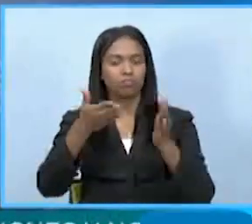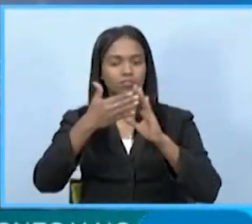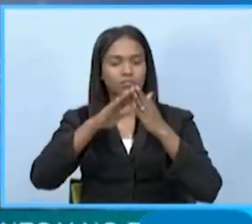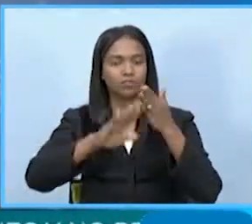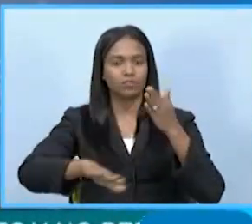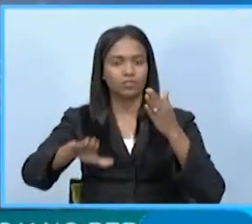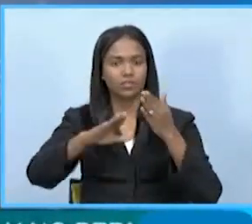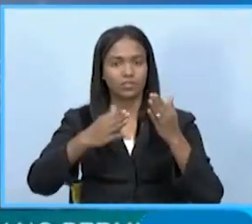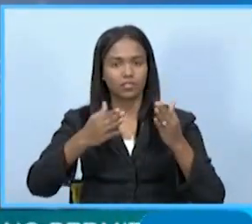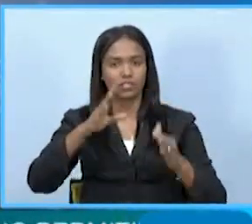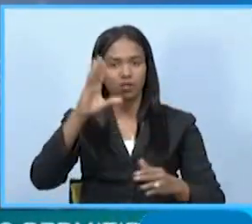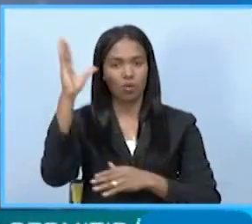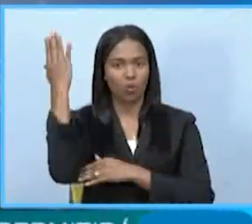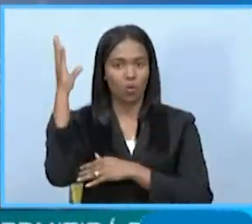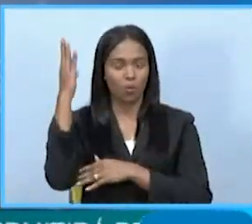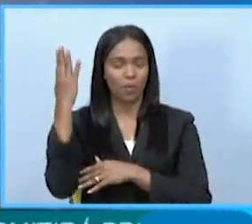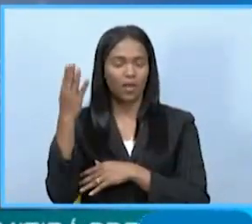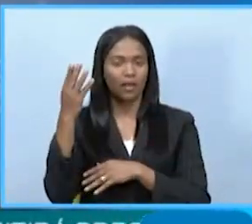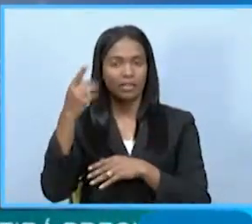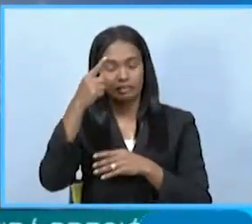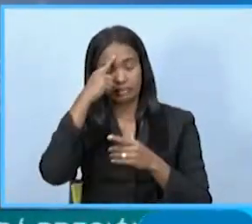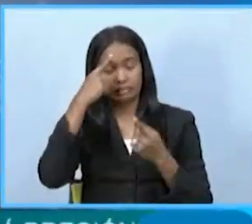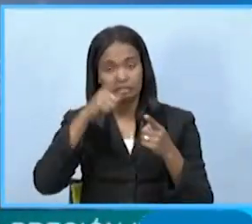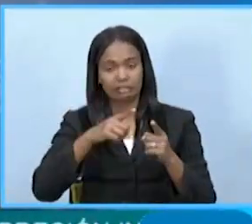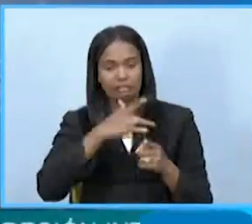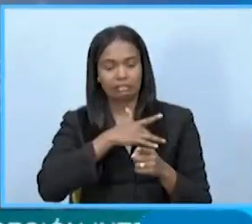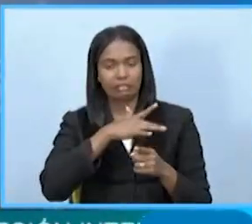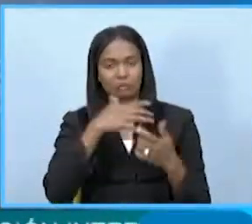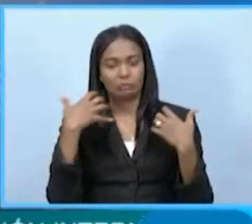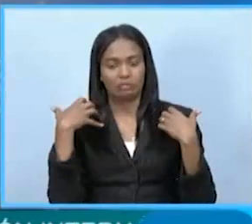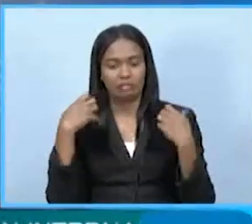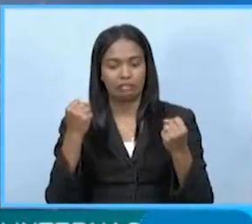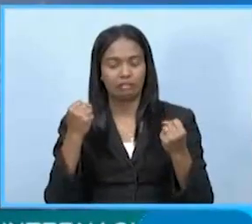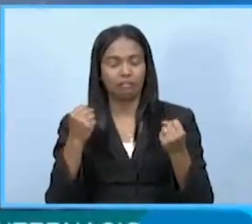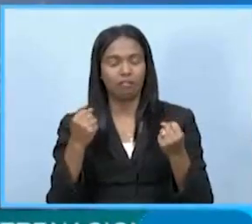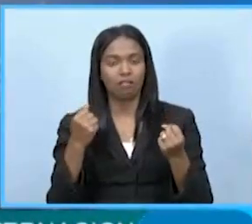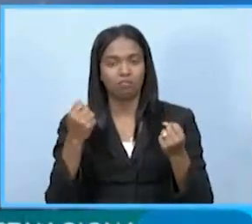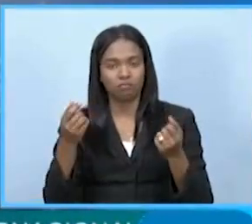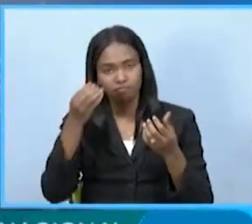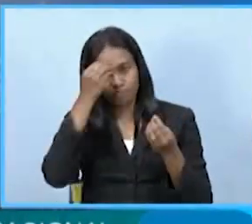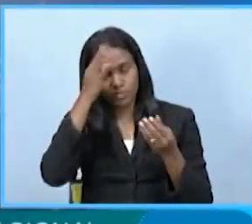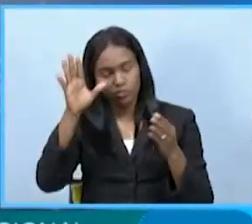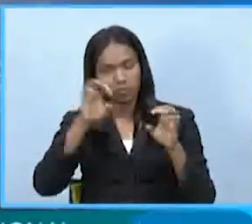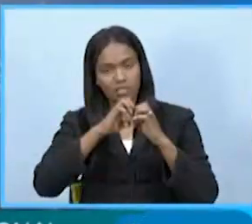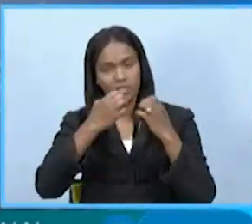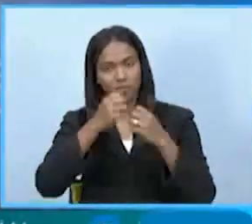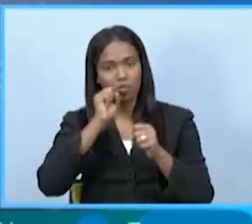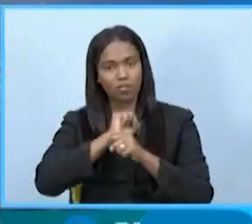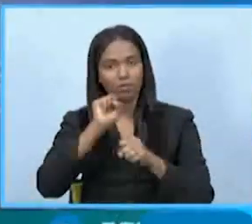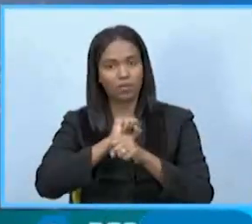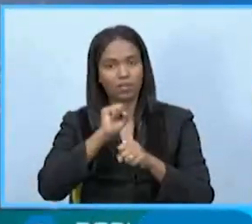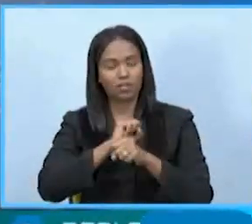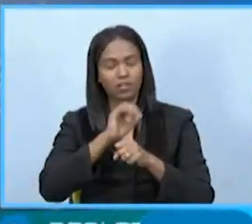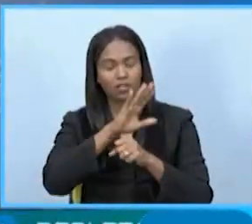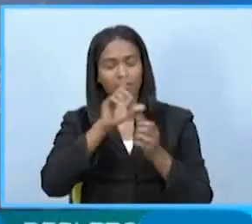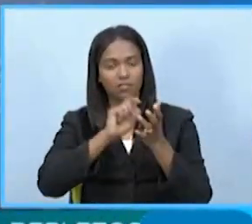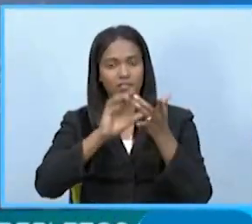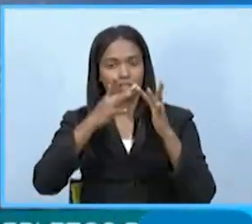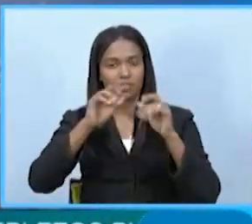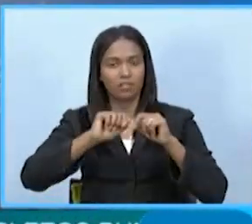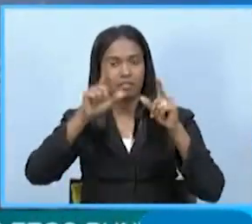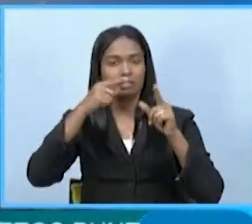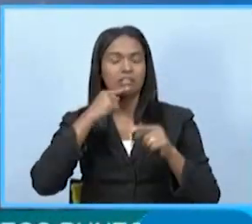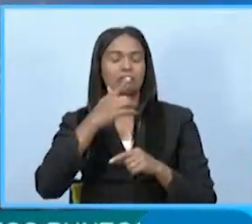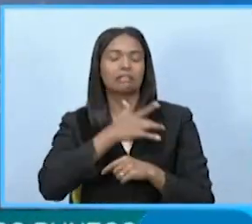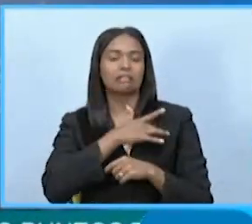municipio Soacha, Colombia, que debido a quebrantos de salud colgó en este comunicado que su equipo de trabajo en su cuenta de Instagram que